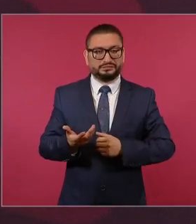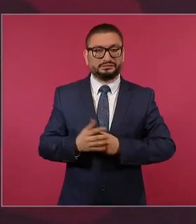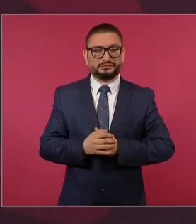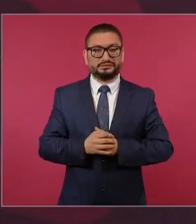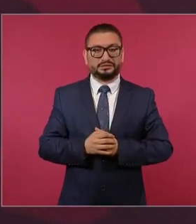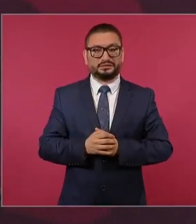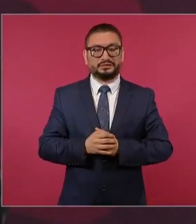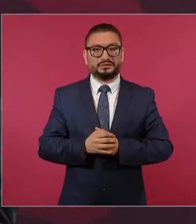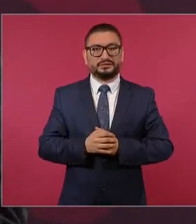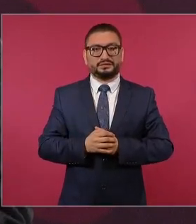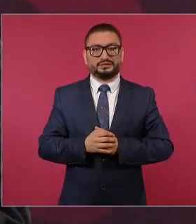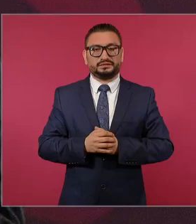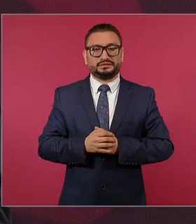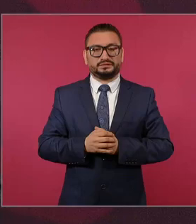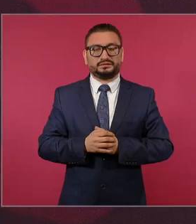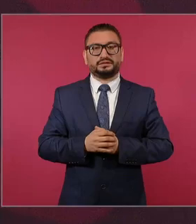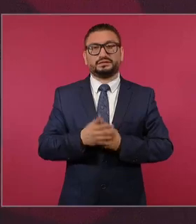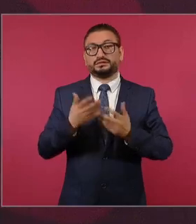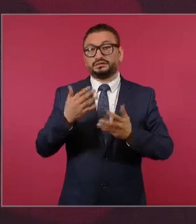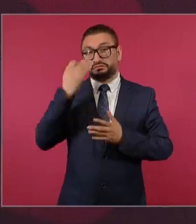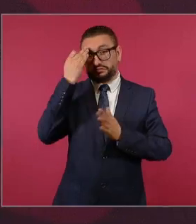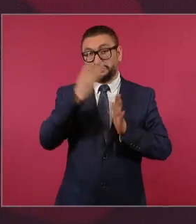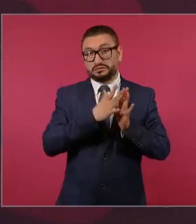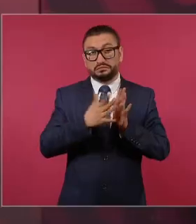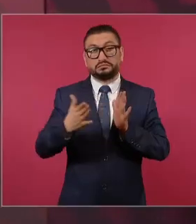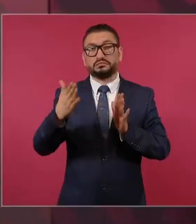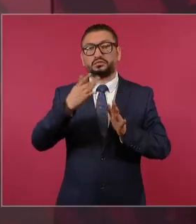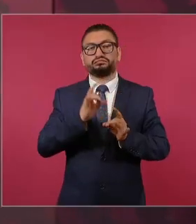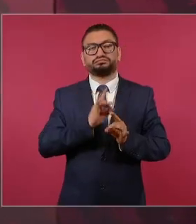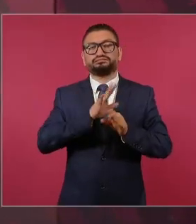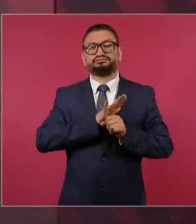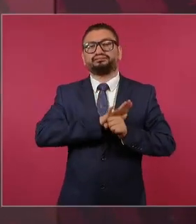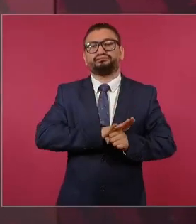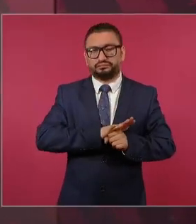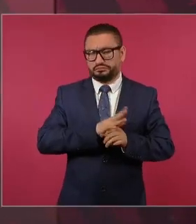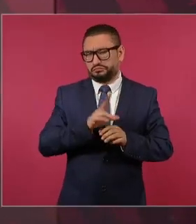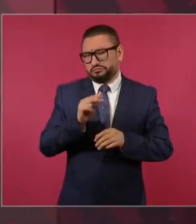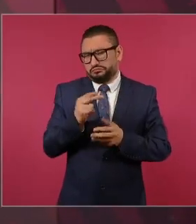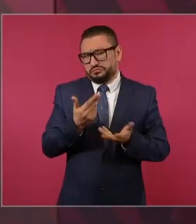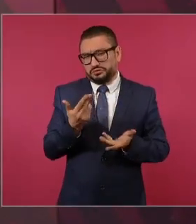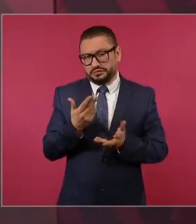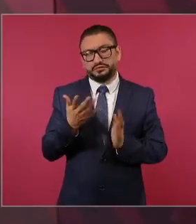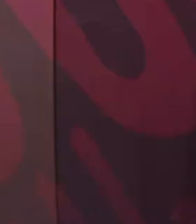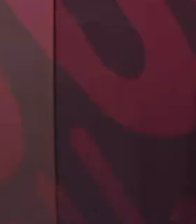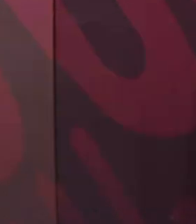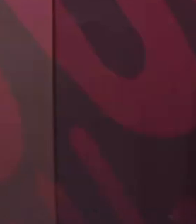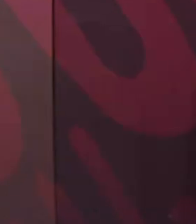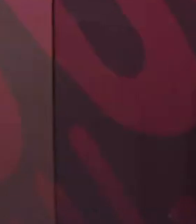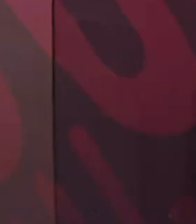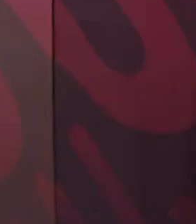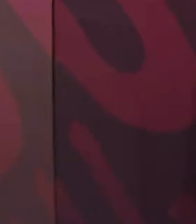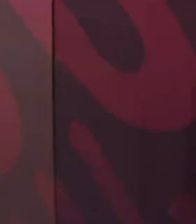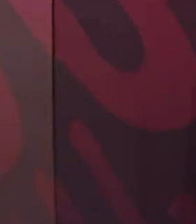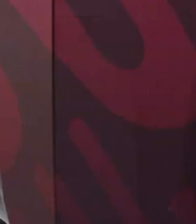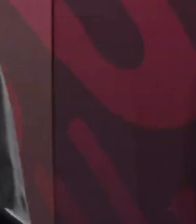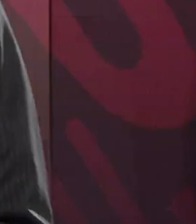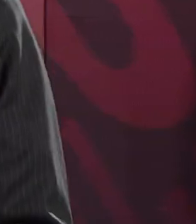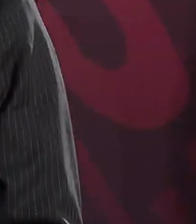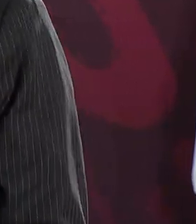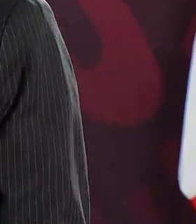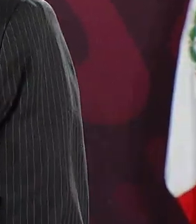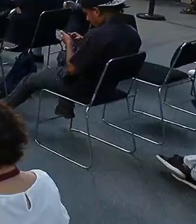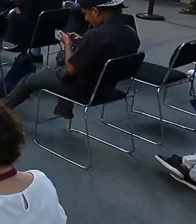con el tiempo puede obstruirse, y no necesariamente, y se piensa de que hay que